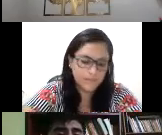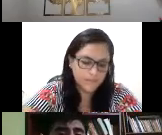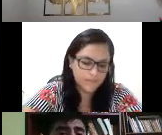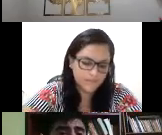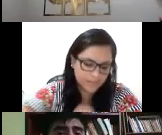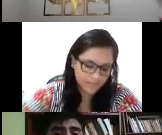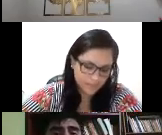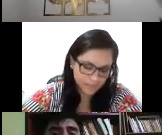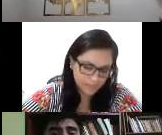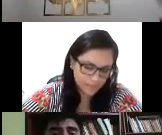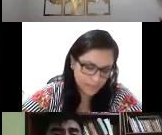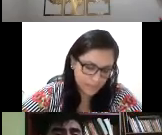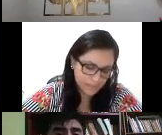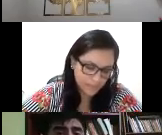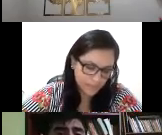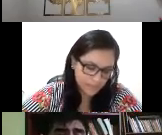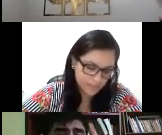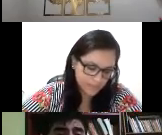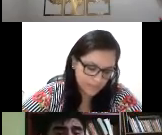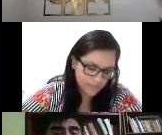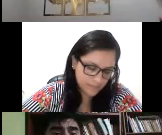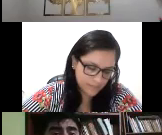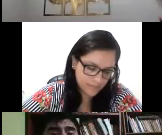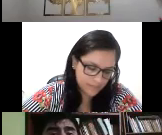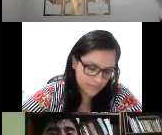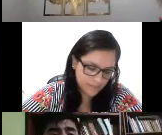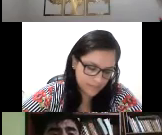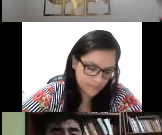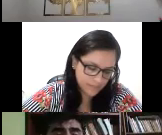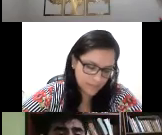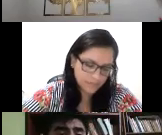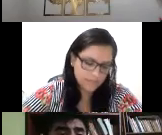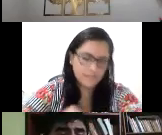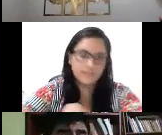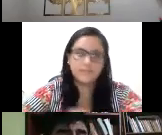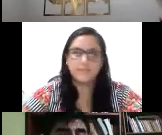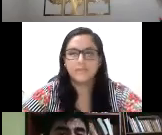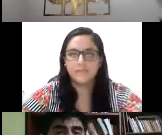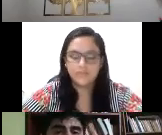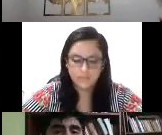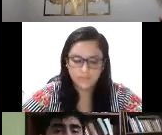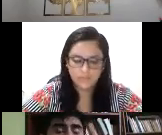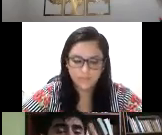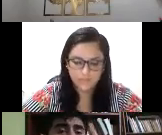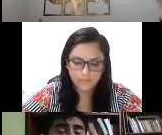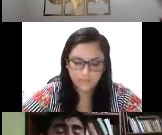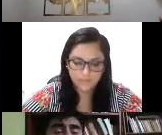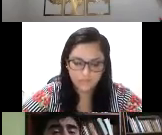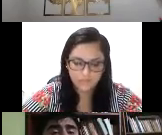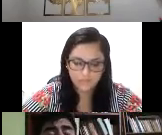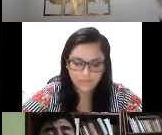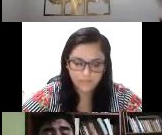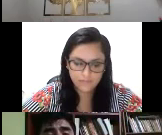una cepa hacia lo que es sus siglas en inglés SARS, que apareció básicamente en el 2002. Estos fueron uno de los